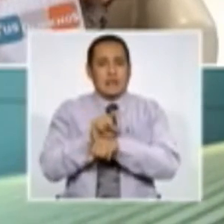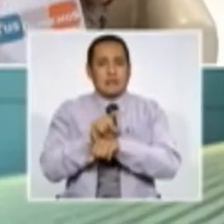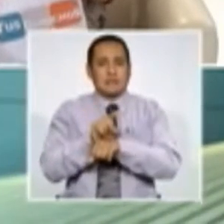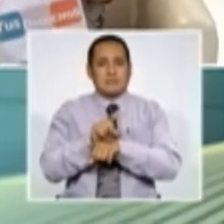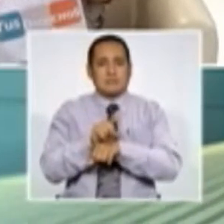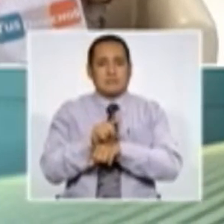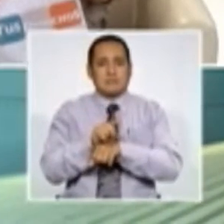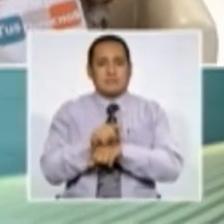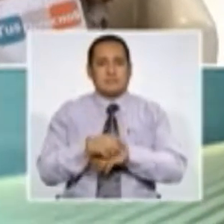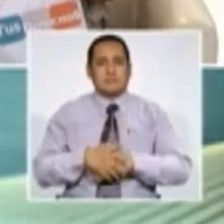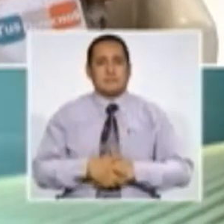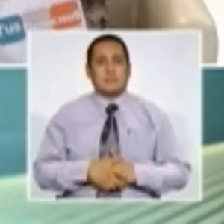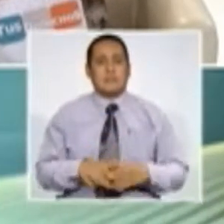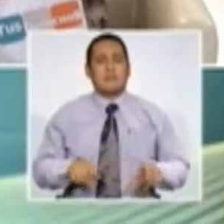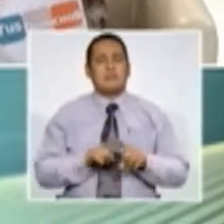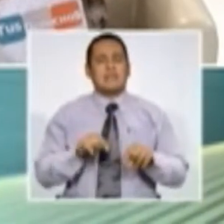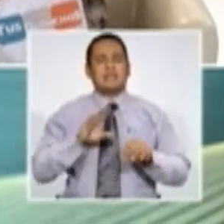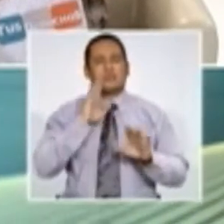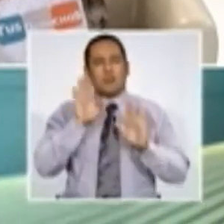pero además por el hecho de que,